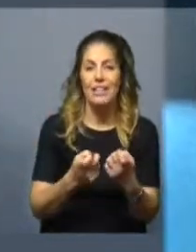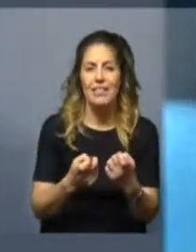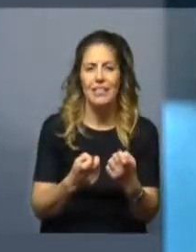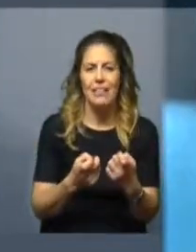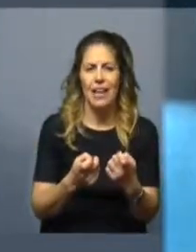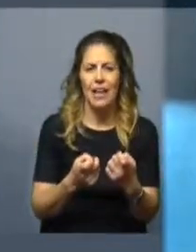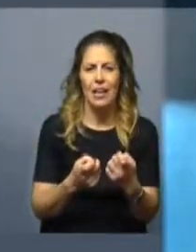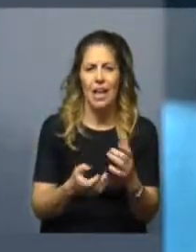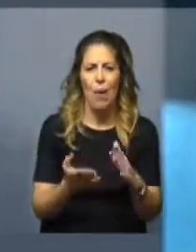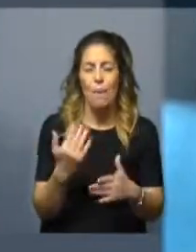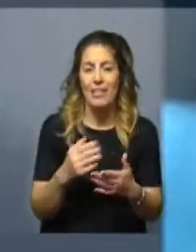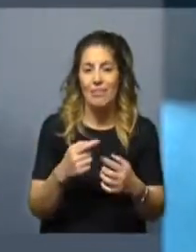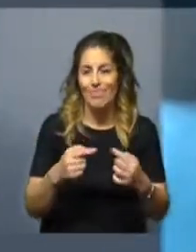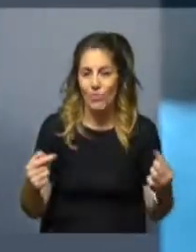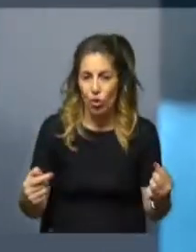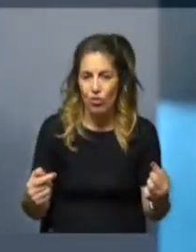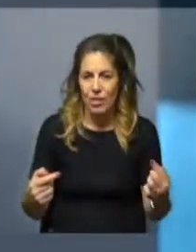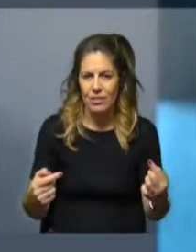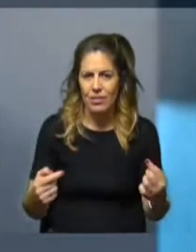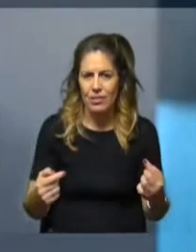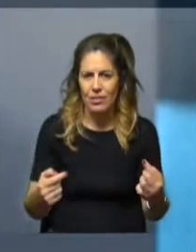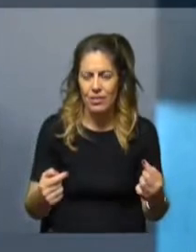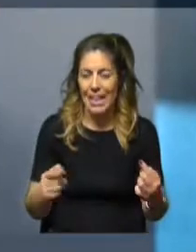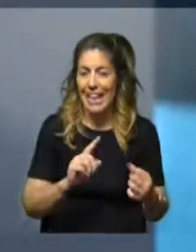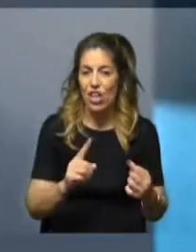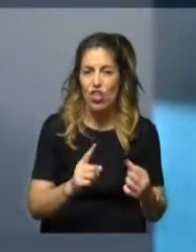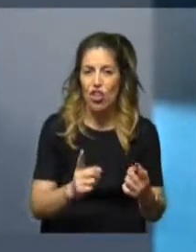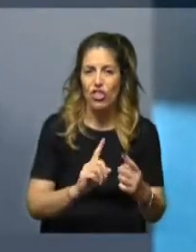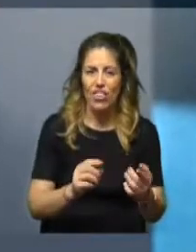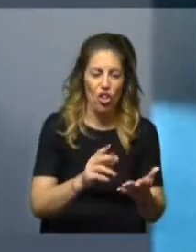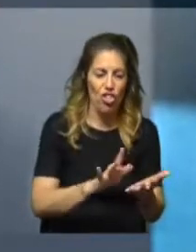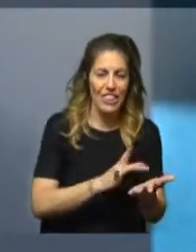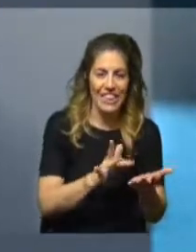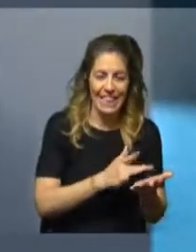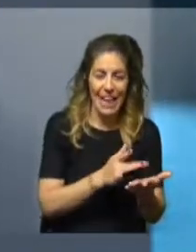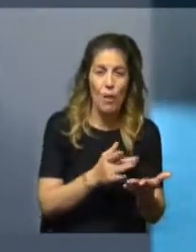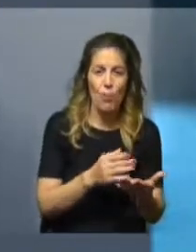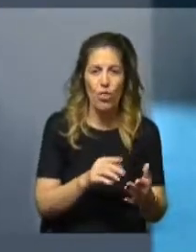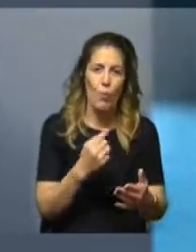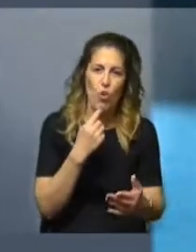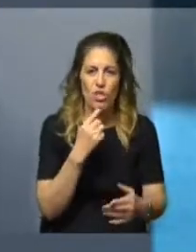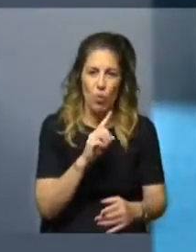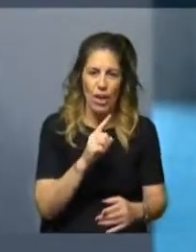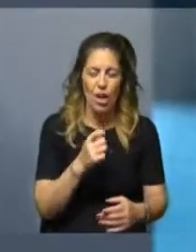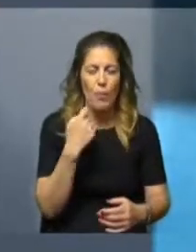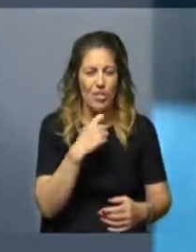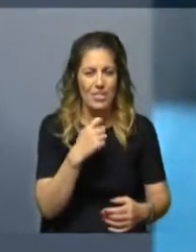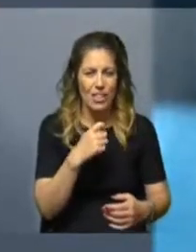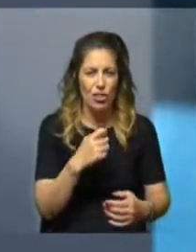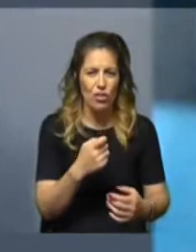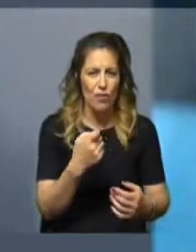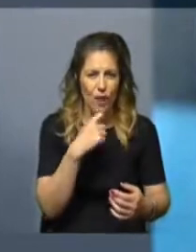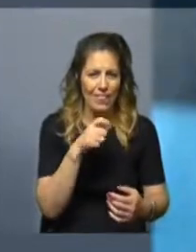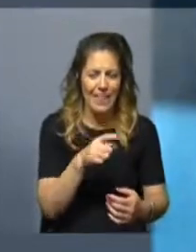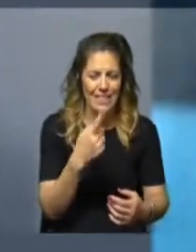una presencia matérica que que lo digital de repente la podés simular pero se nota esa falta y